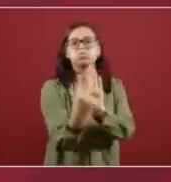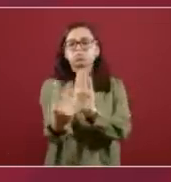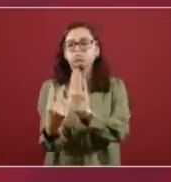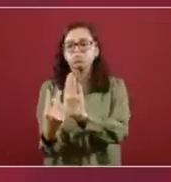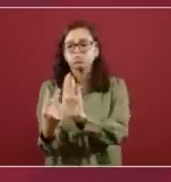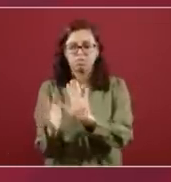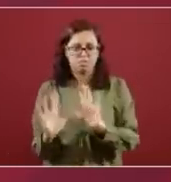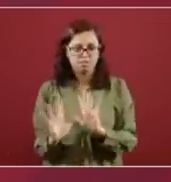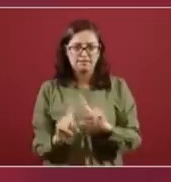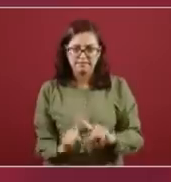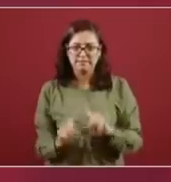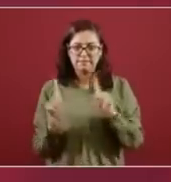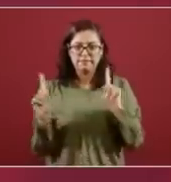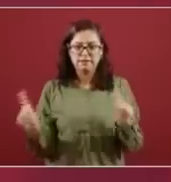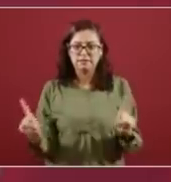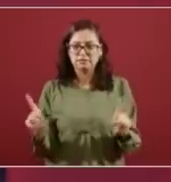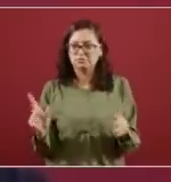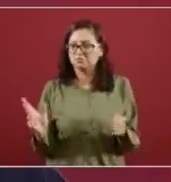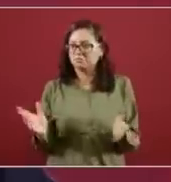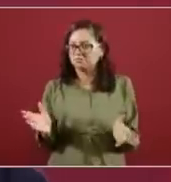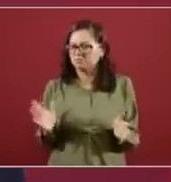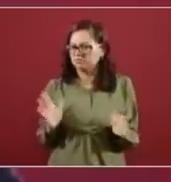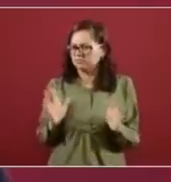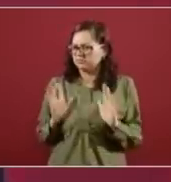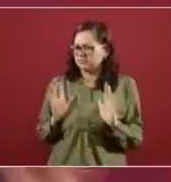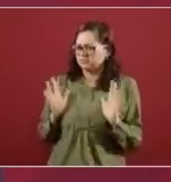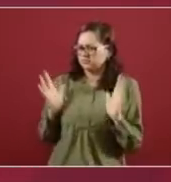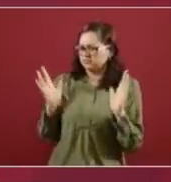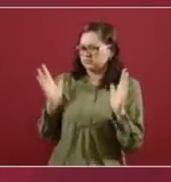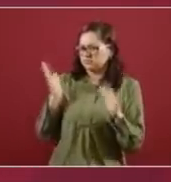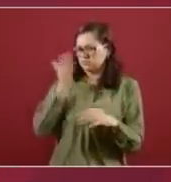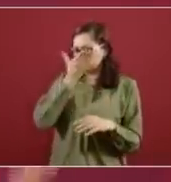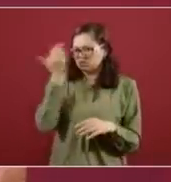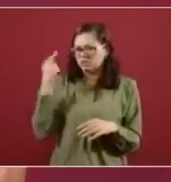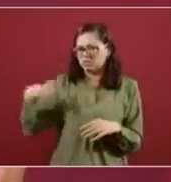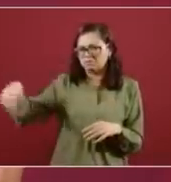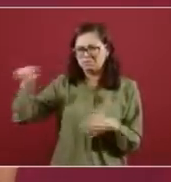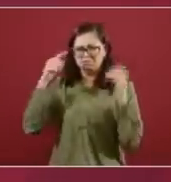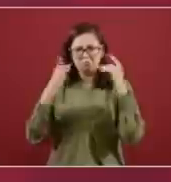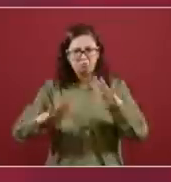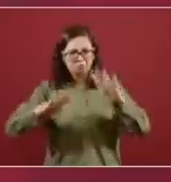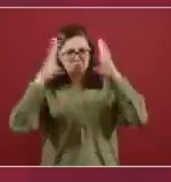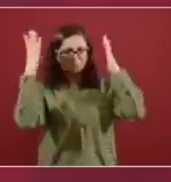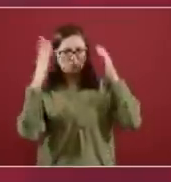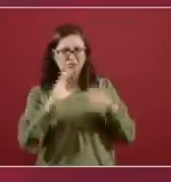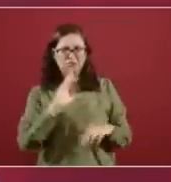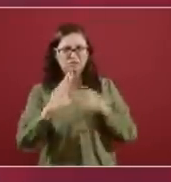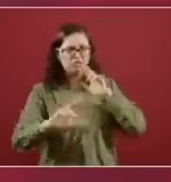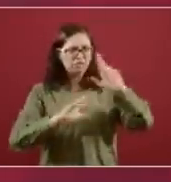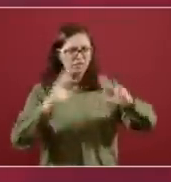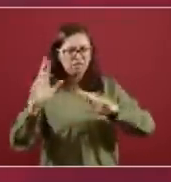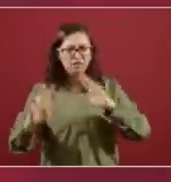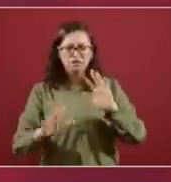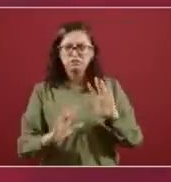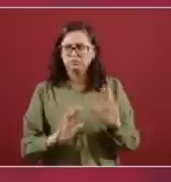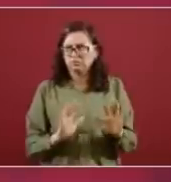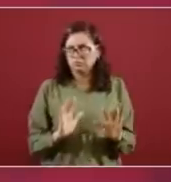entonces no sé qué pasó ahí se precipitaron o sea éste